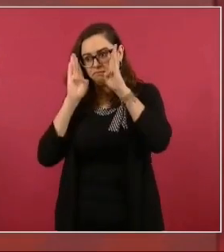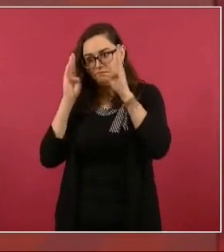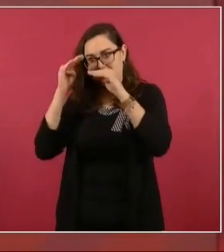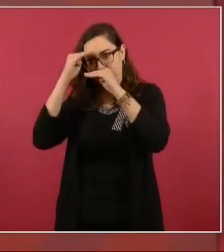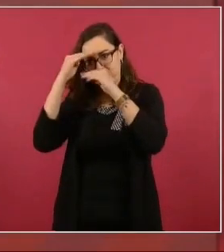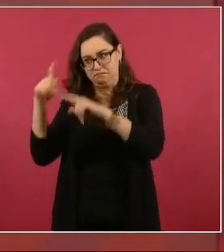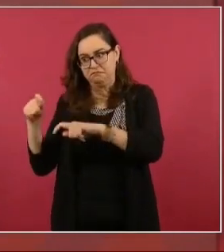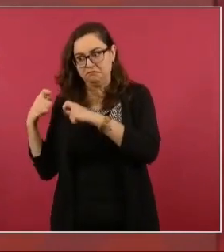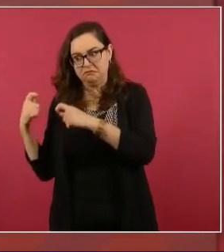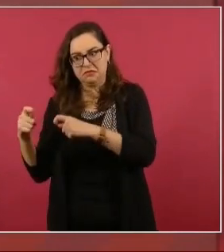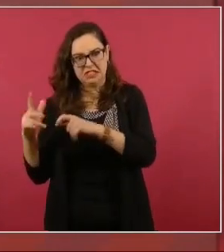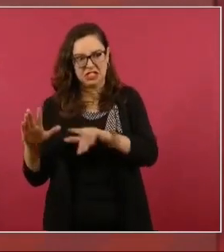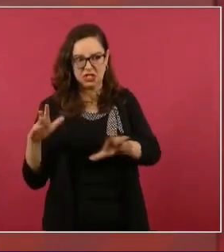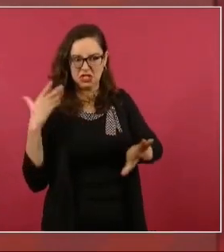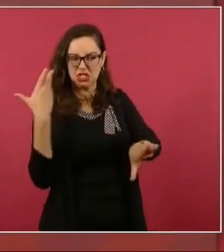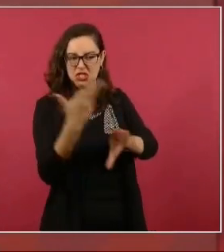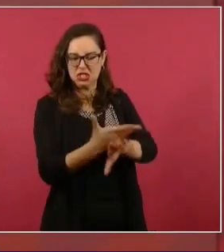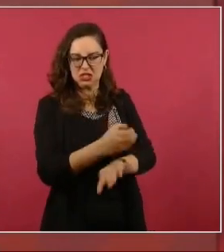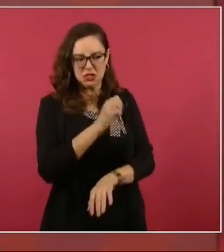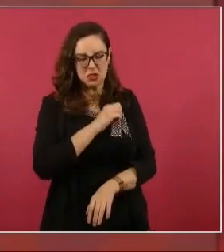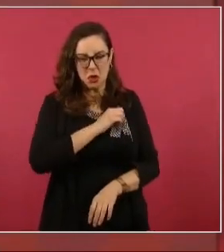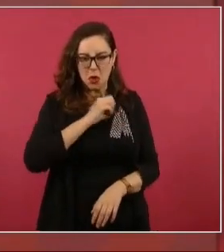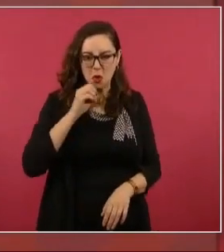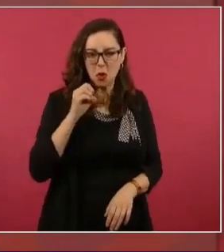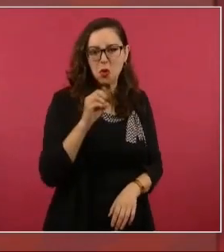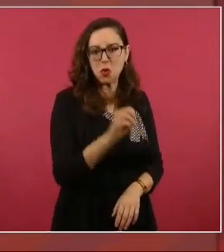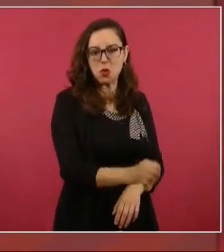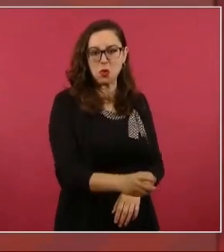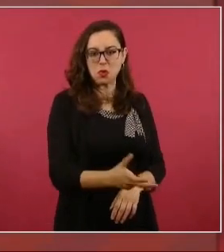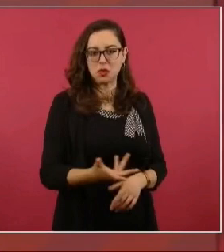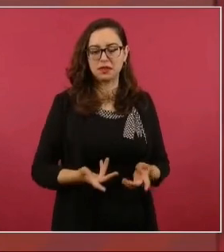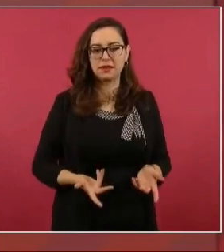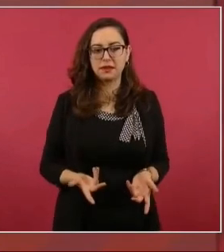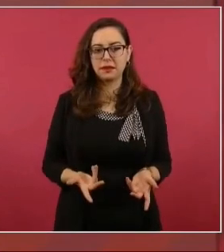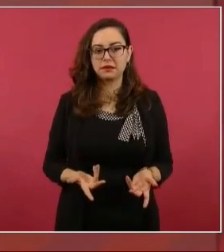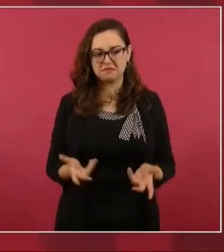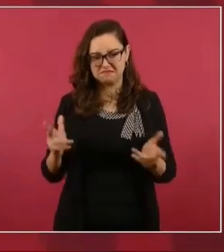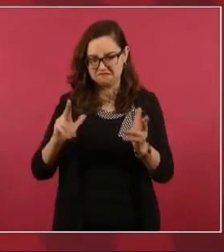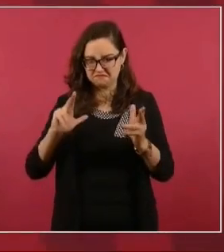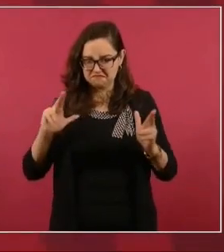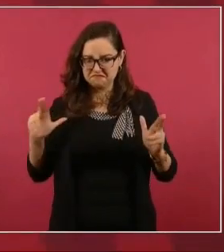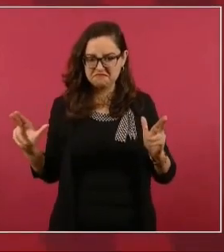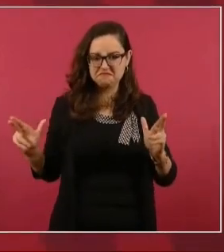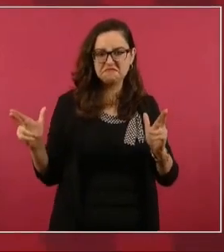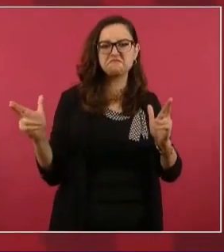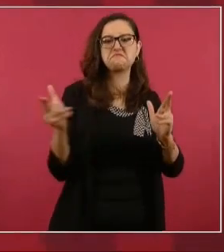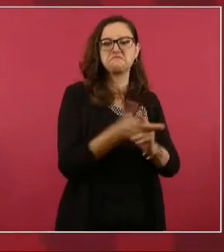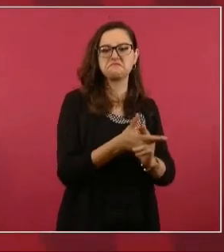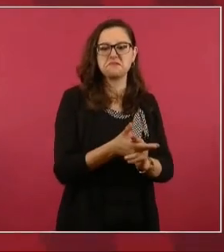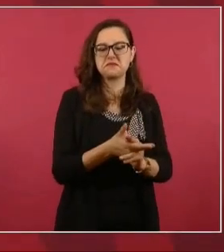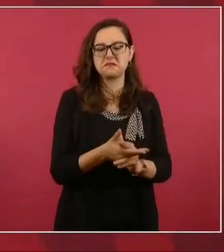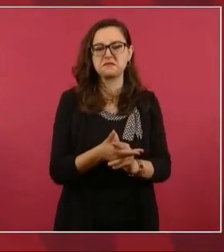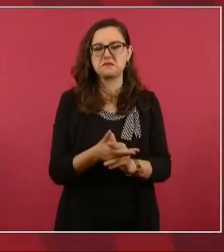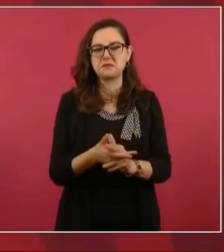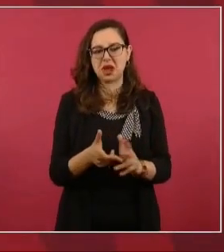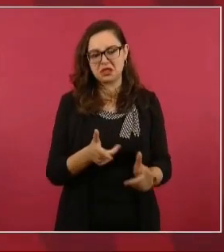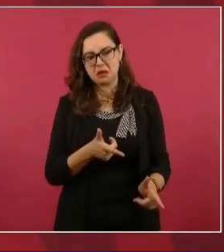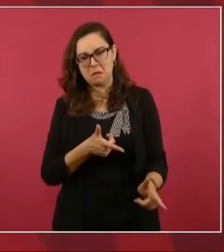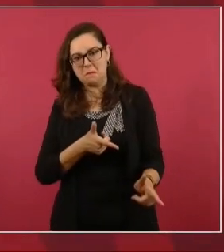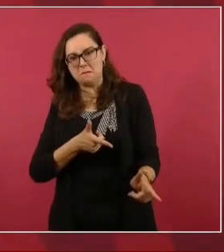que repito y repito y repito, no se conformaron con asesinarlo, con